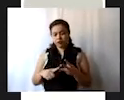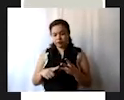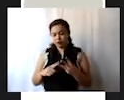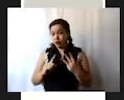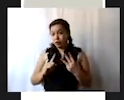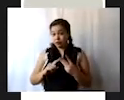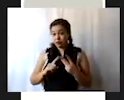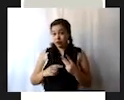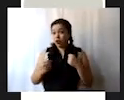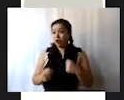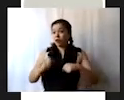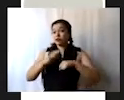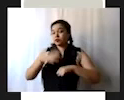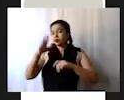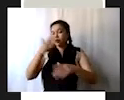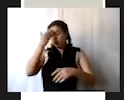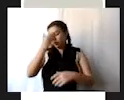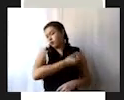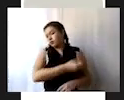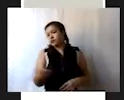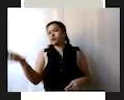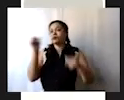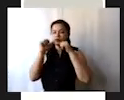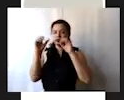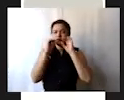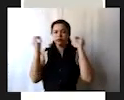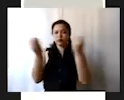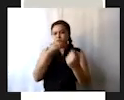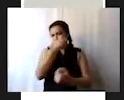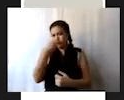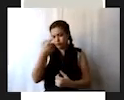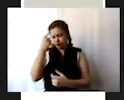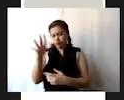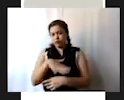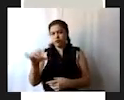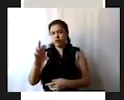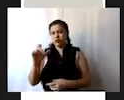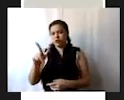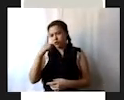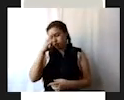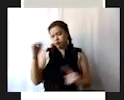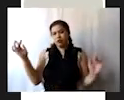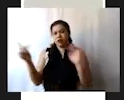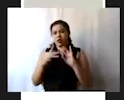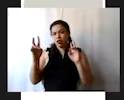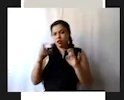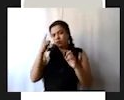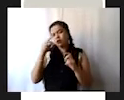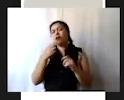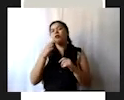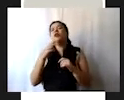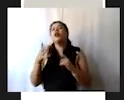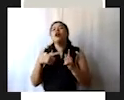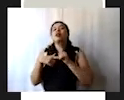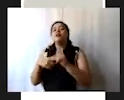las capacidades organizativas de la sociedad civil en todos los aspectos vinculados a la implementación y al seguimiento